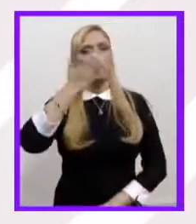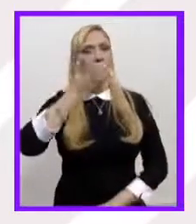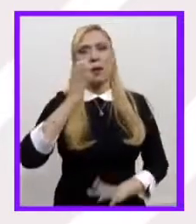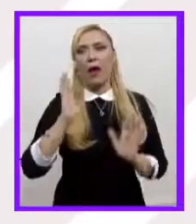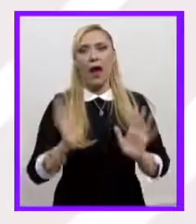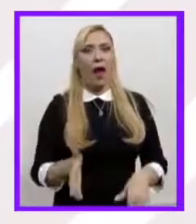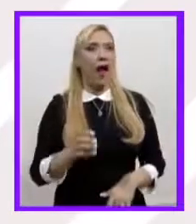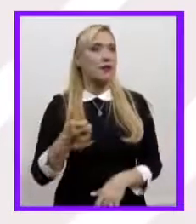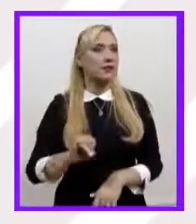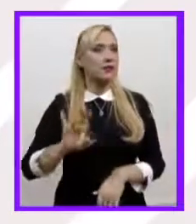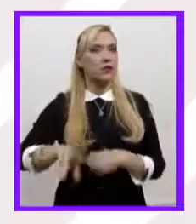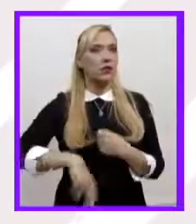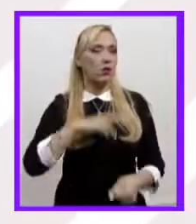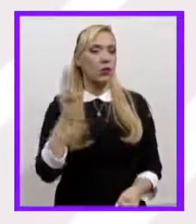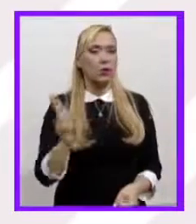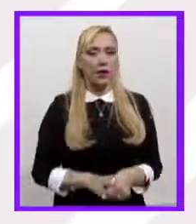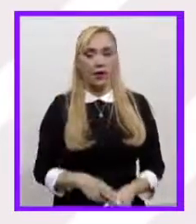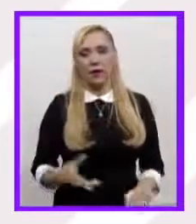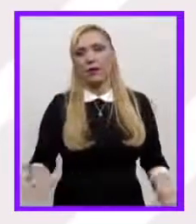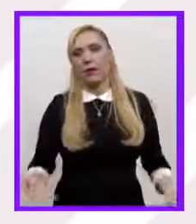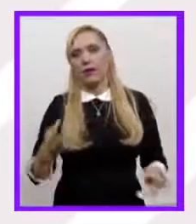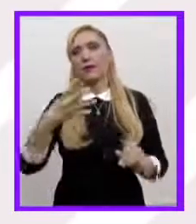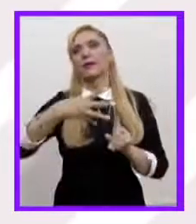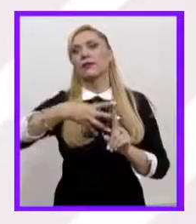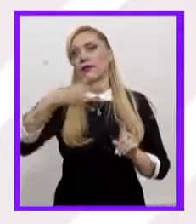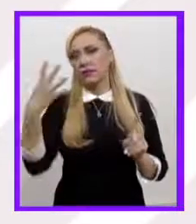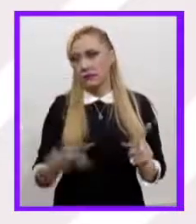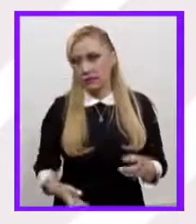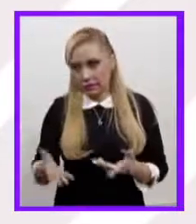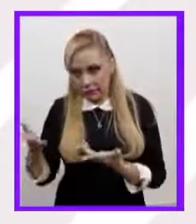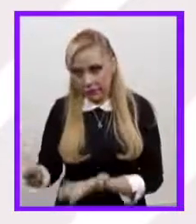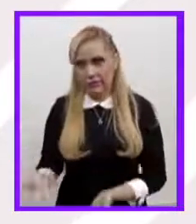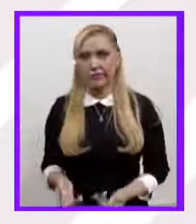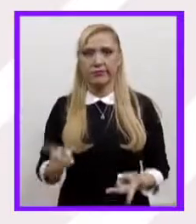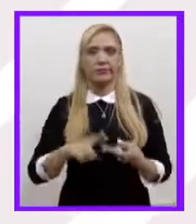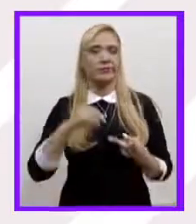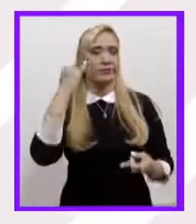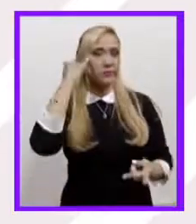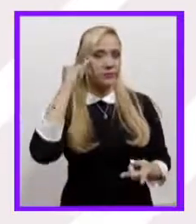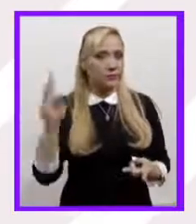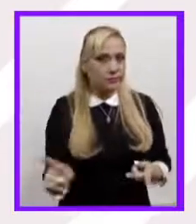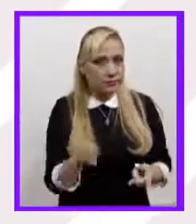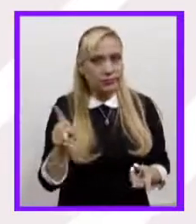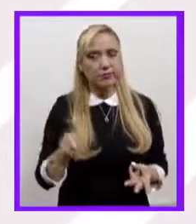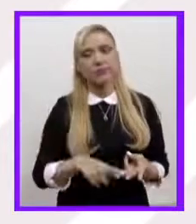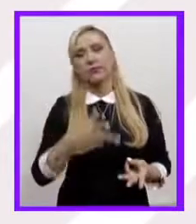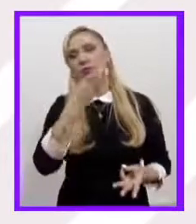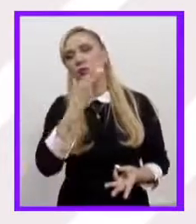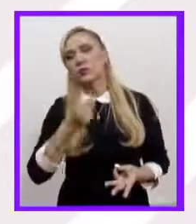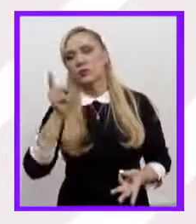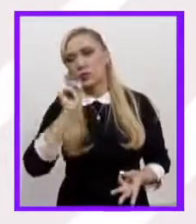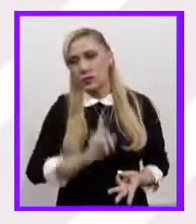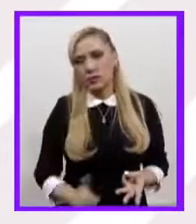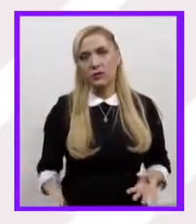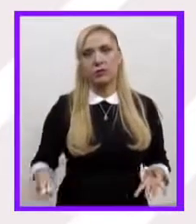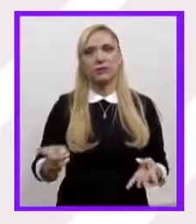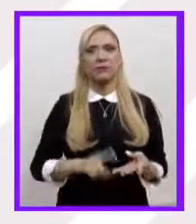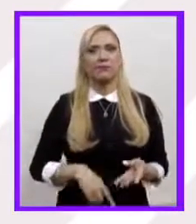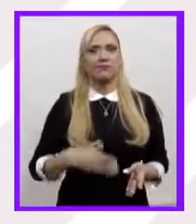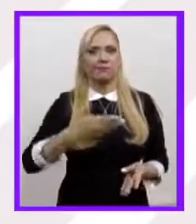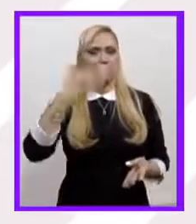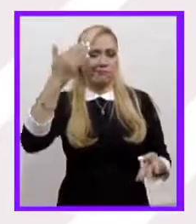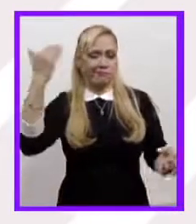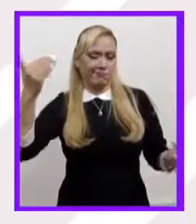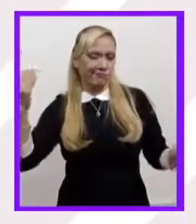con, por supuesto, la orientación o la preferencia sexual, la etnia, el género, y podemos nombrar así todas